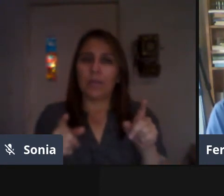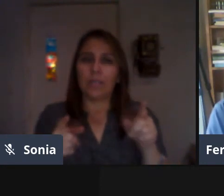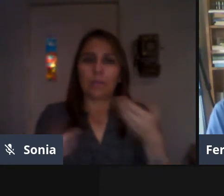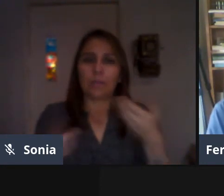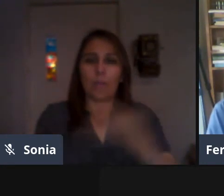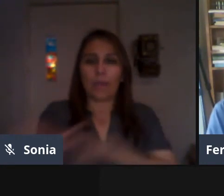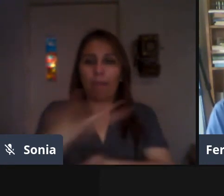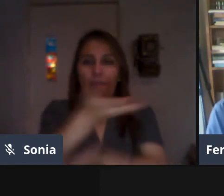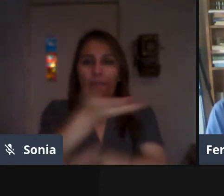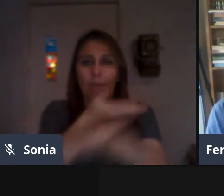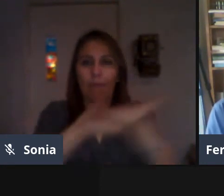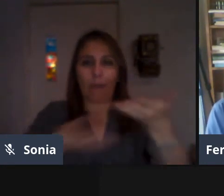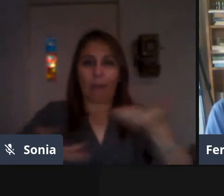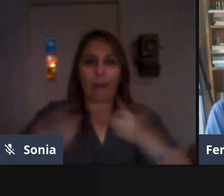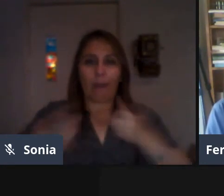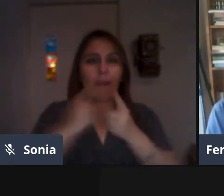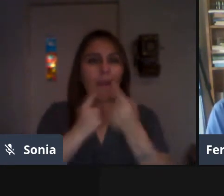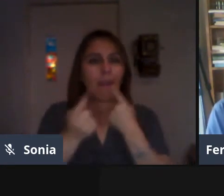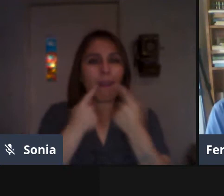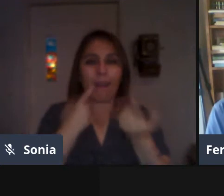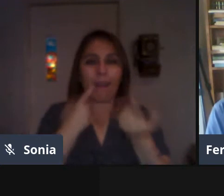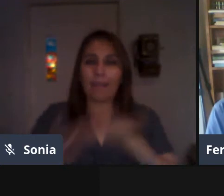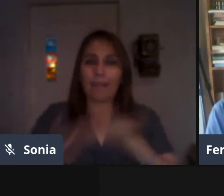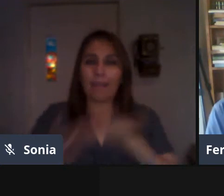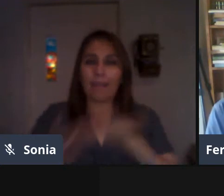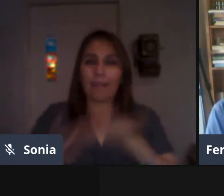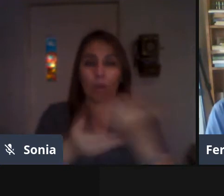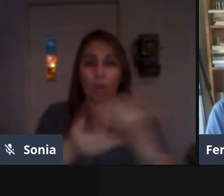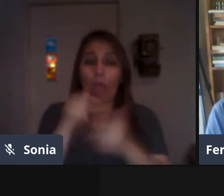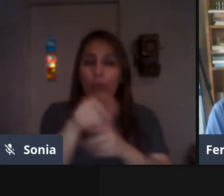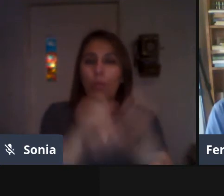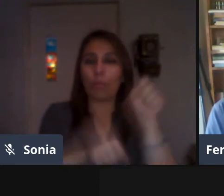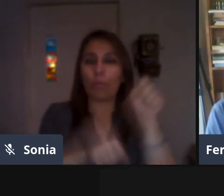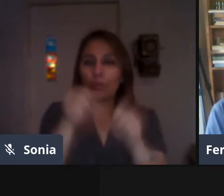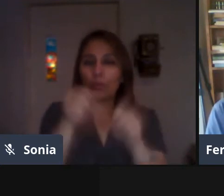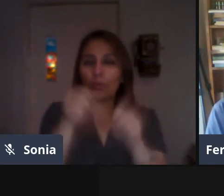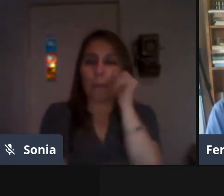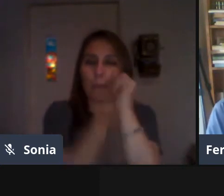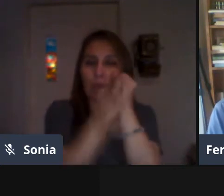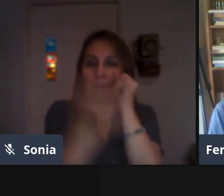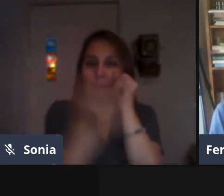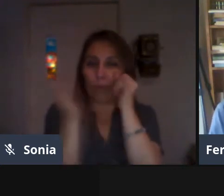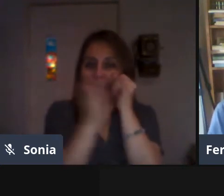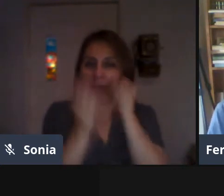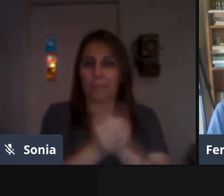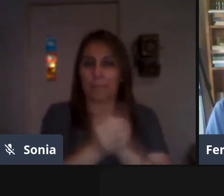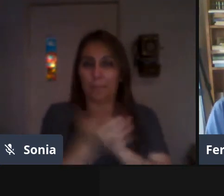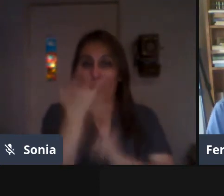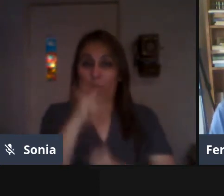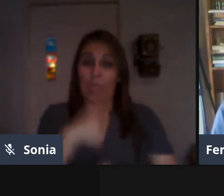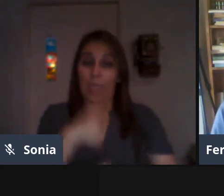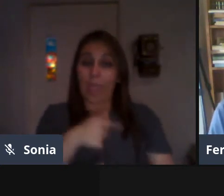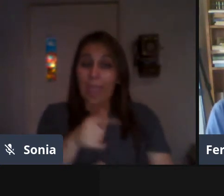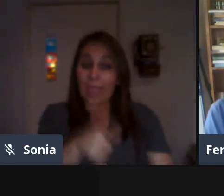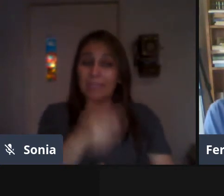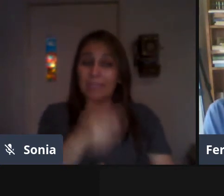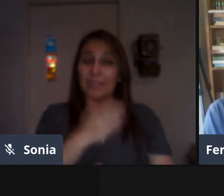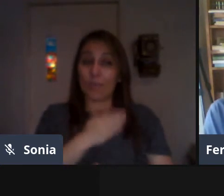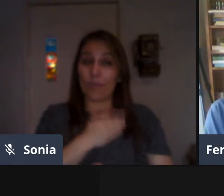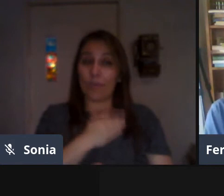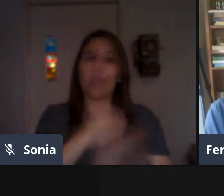una posibilidad pedagógica que hay en este tipo de novela lo que nos hace es aprender a escuchar al otro